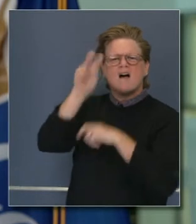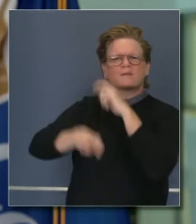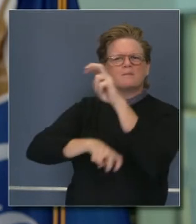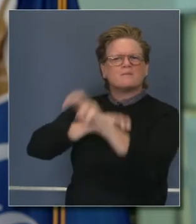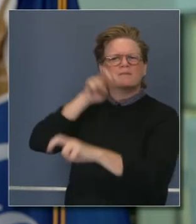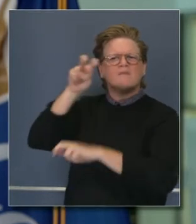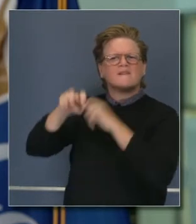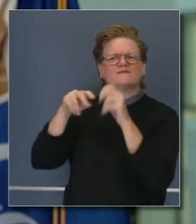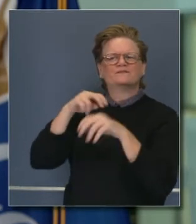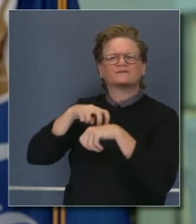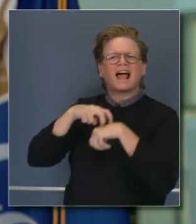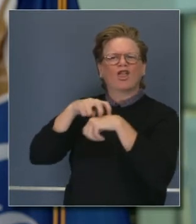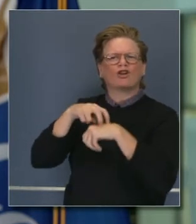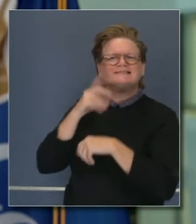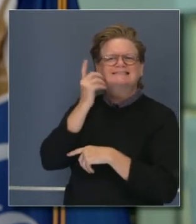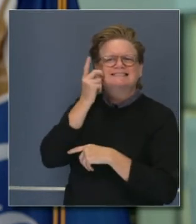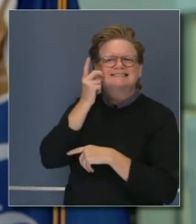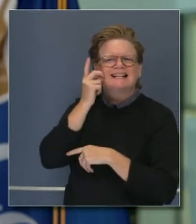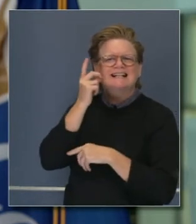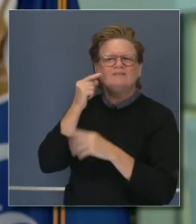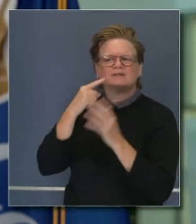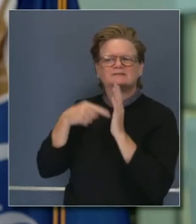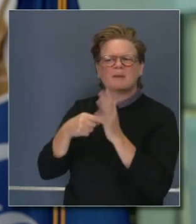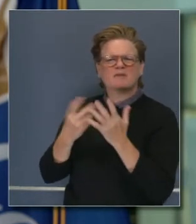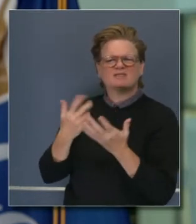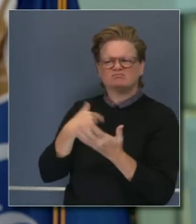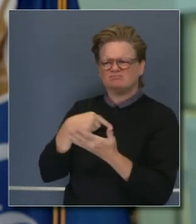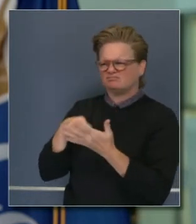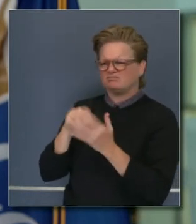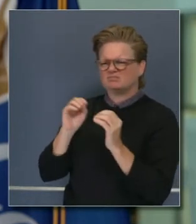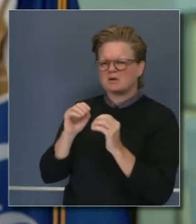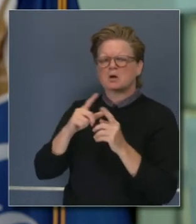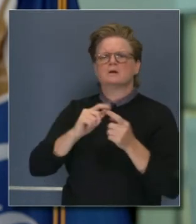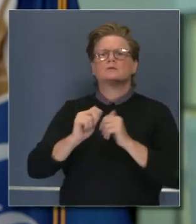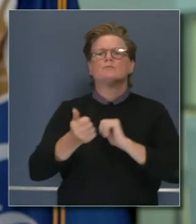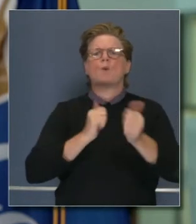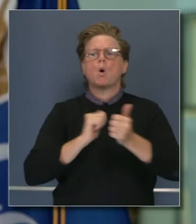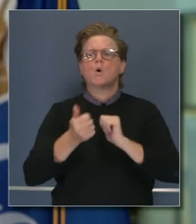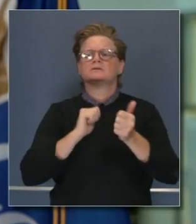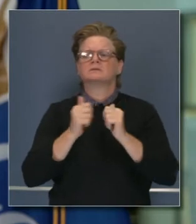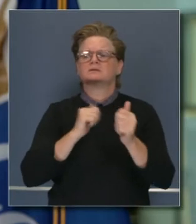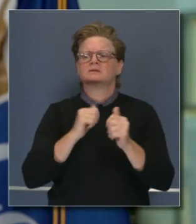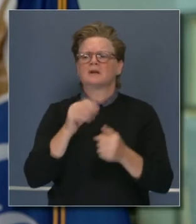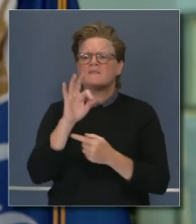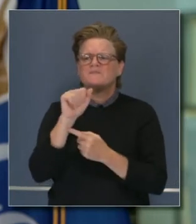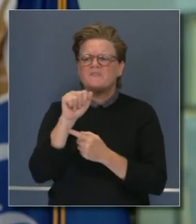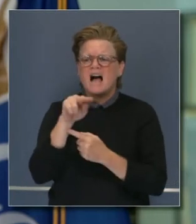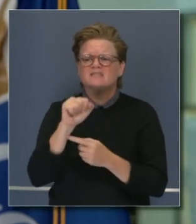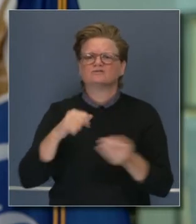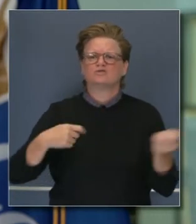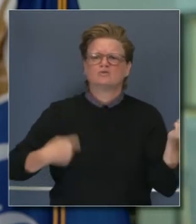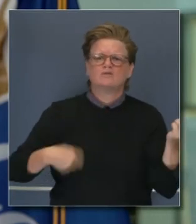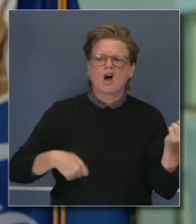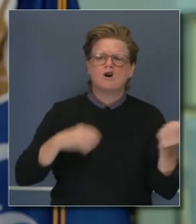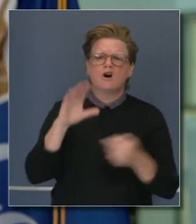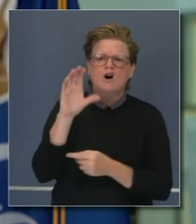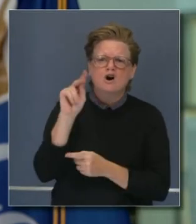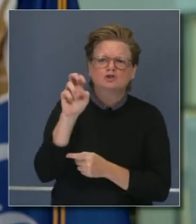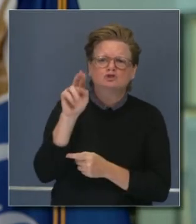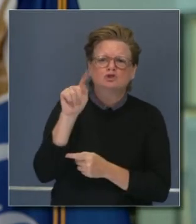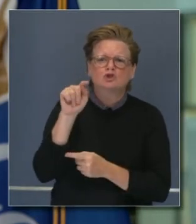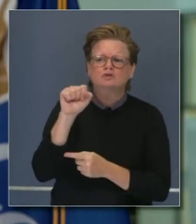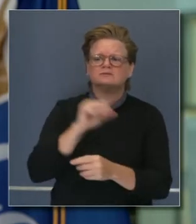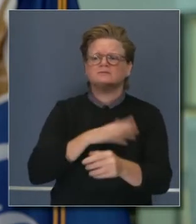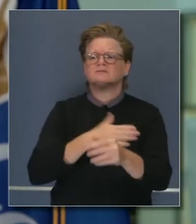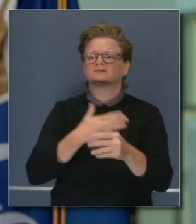parques de diversión aquí. Me gustaría saber qué nos puede decir al respecto. Y también puede usted hablarnos de los